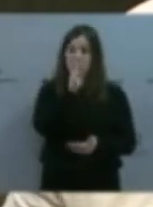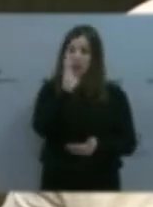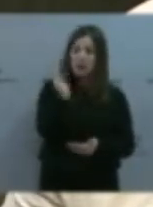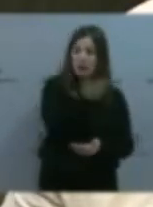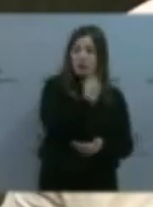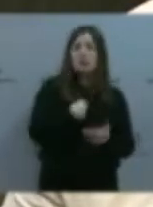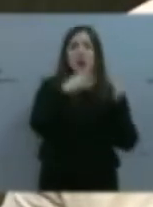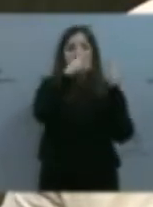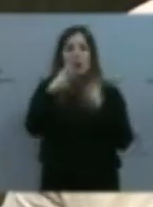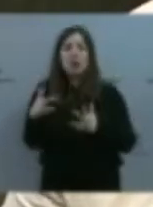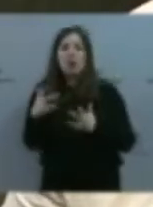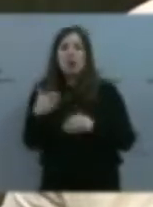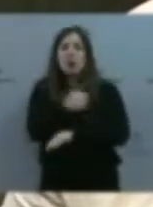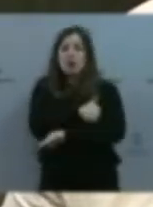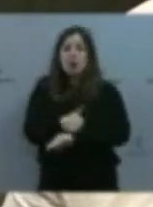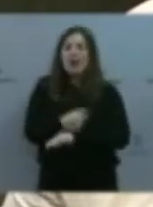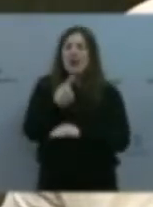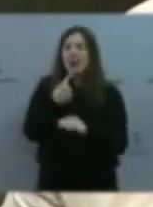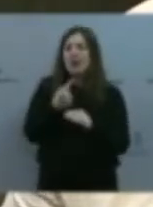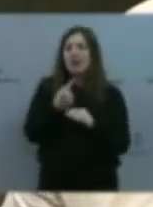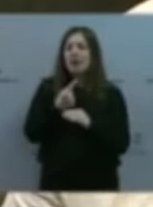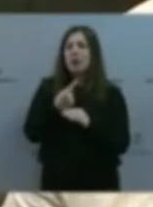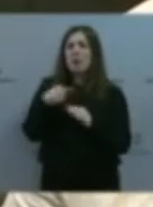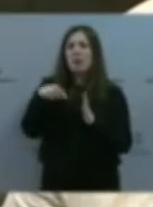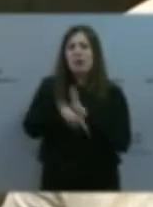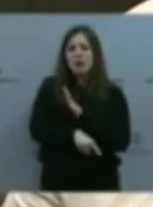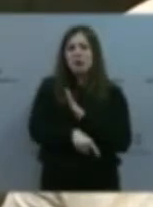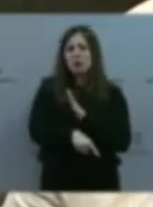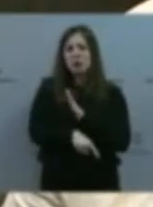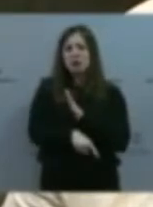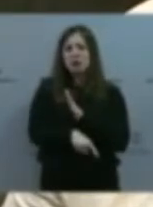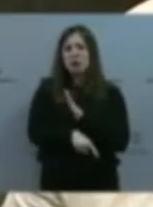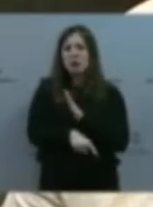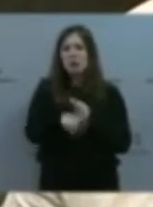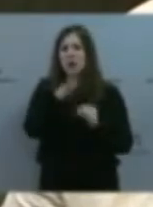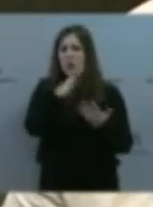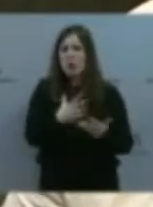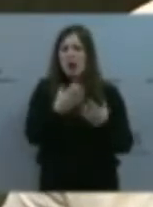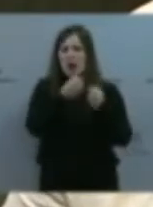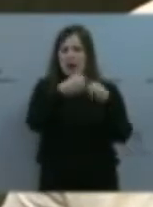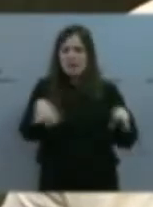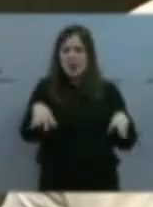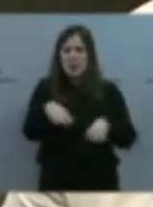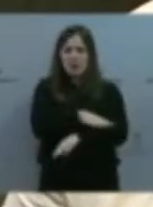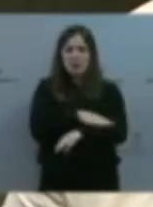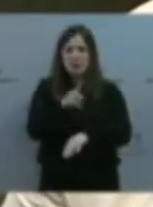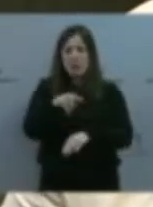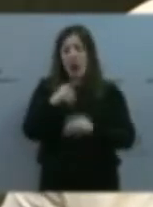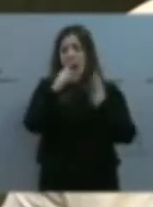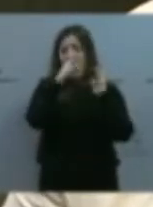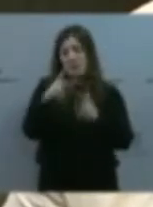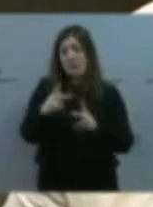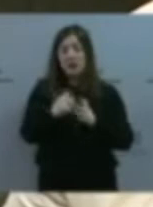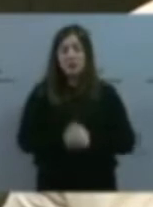profunda que sus raíces siguen bien arraigadas en el actual esquema gubernamental y administrativo. Algunas de estas irregularidades